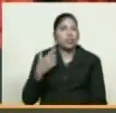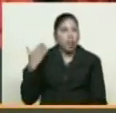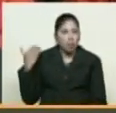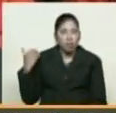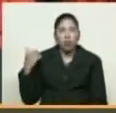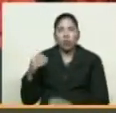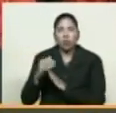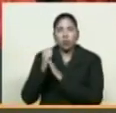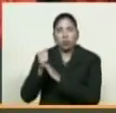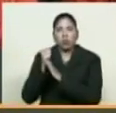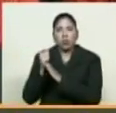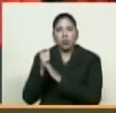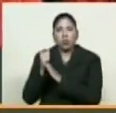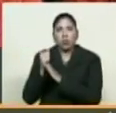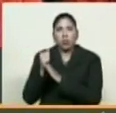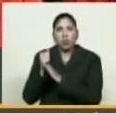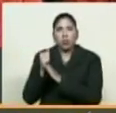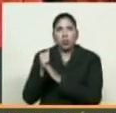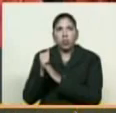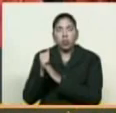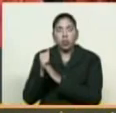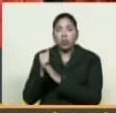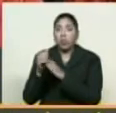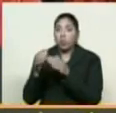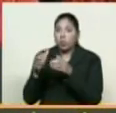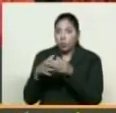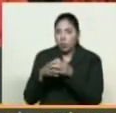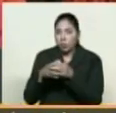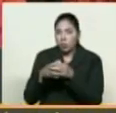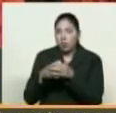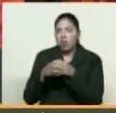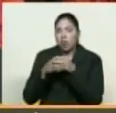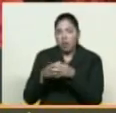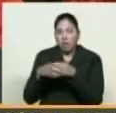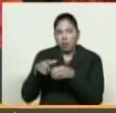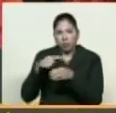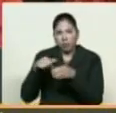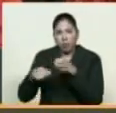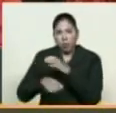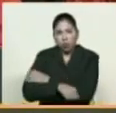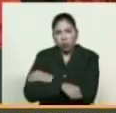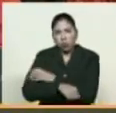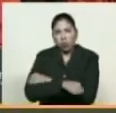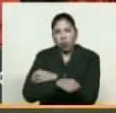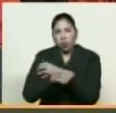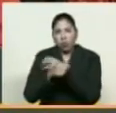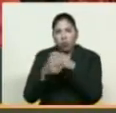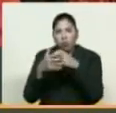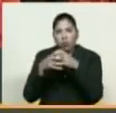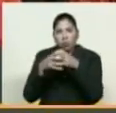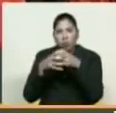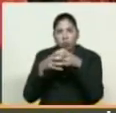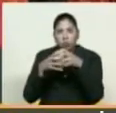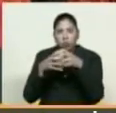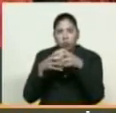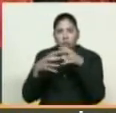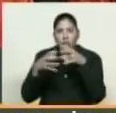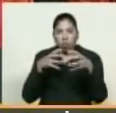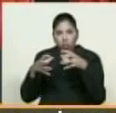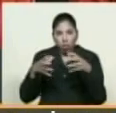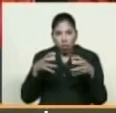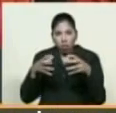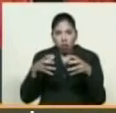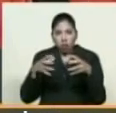la oposición estaba como se veía, tal cual. Yo creo que fue Teodoro que dijo así. La oposición está como se ve, tal cual, así